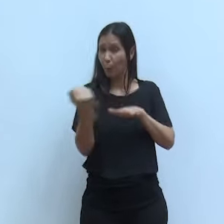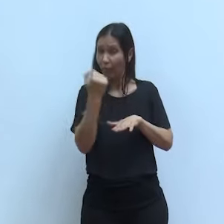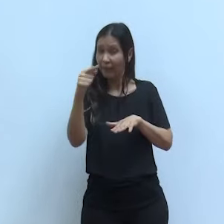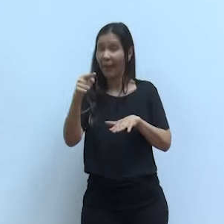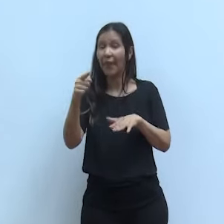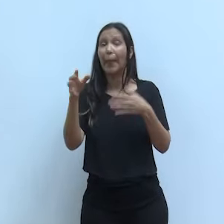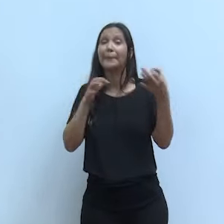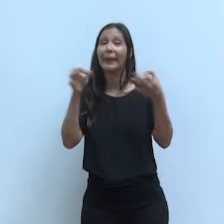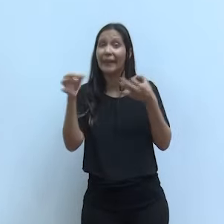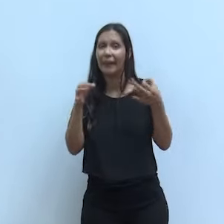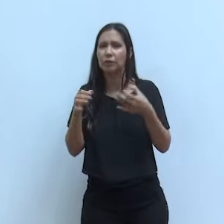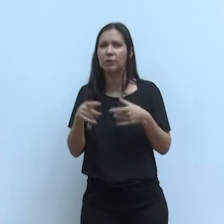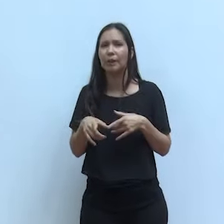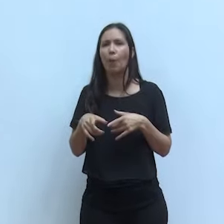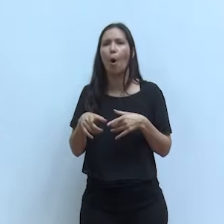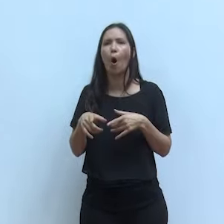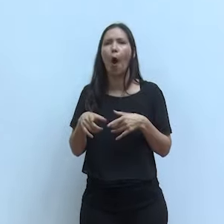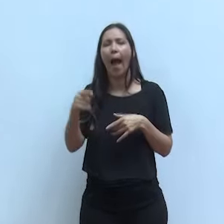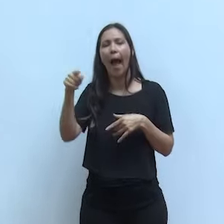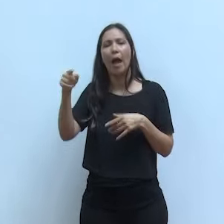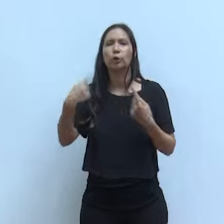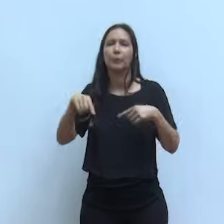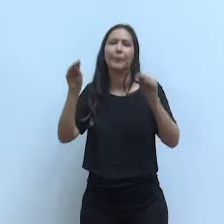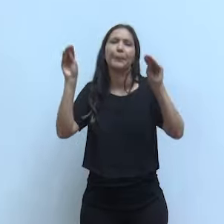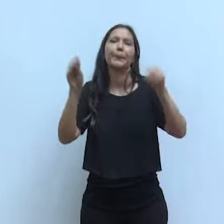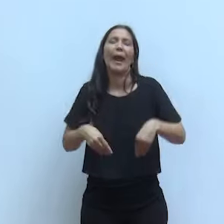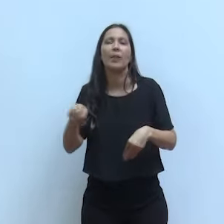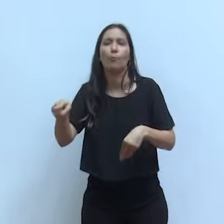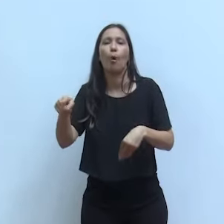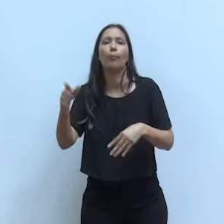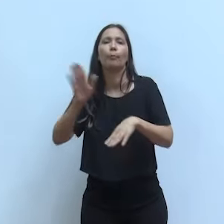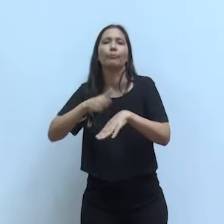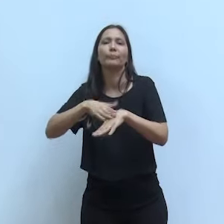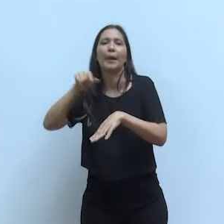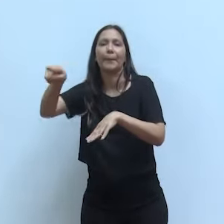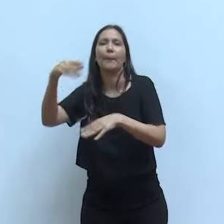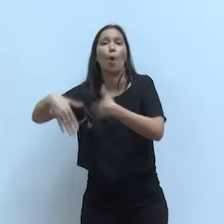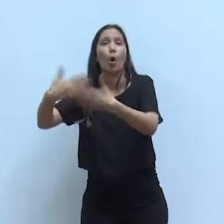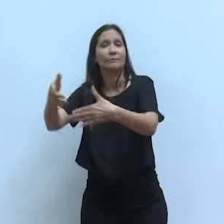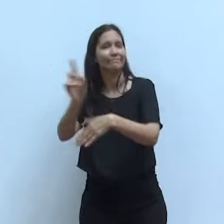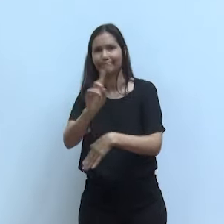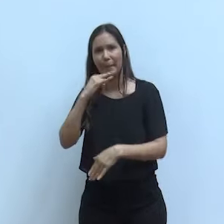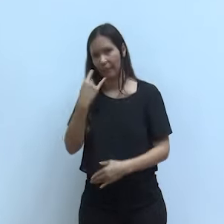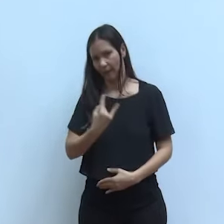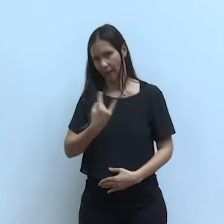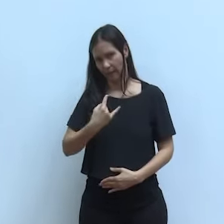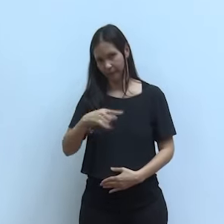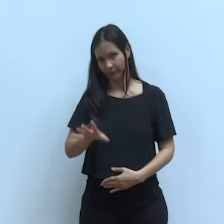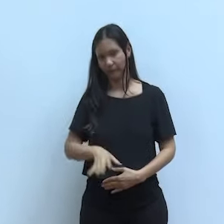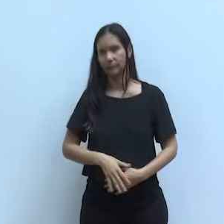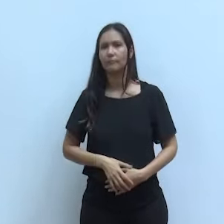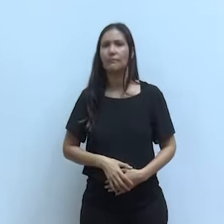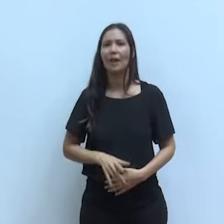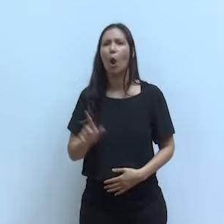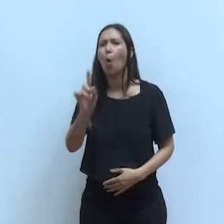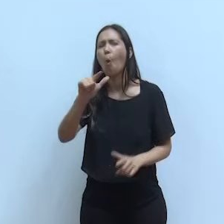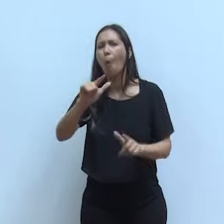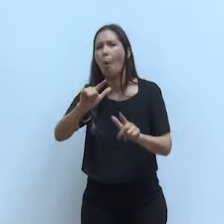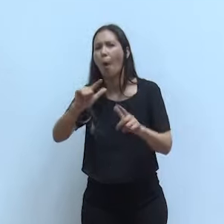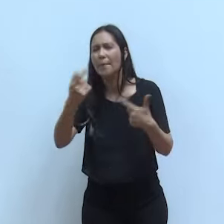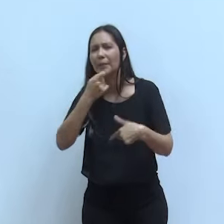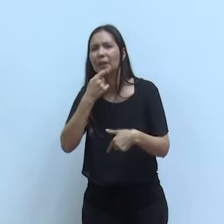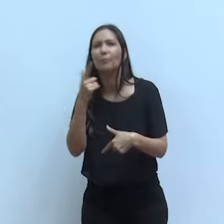que perdimos por el progresismo no hay gente casi con ideas nacional populares que no sea